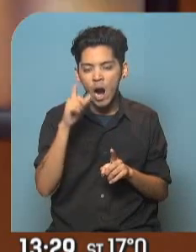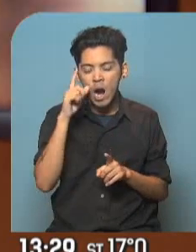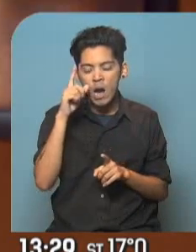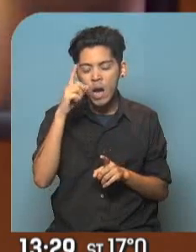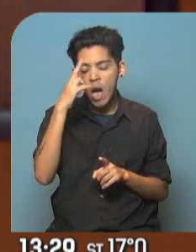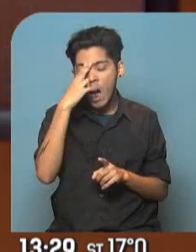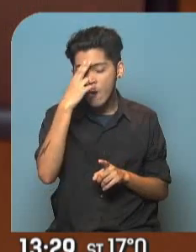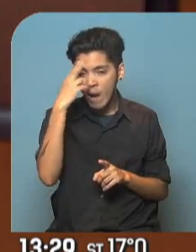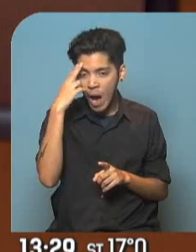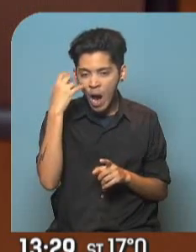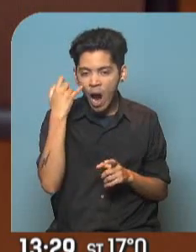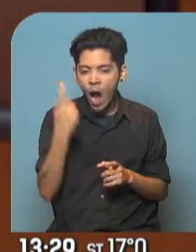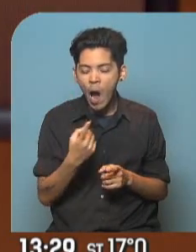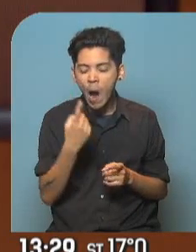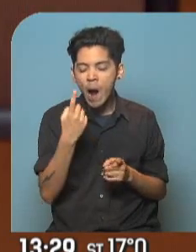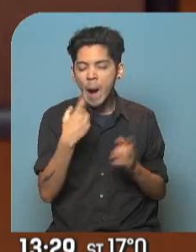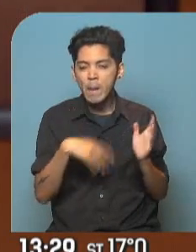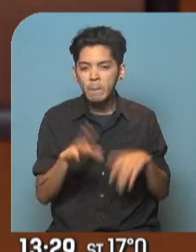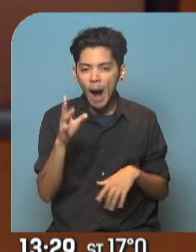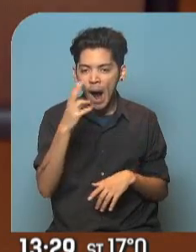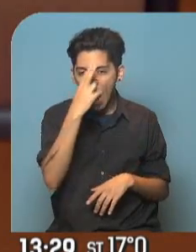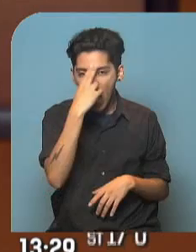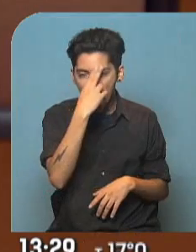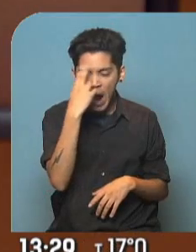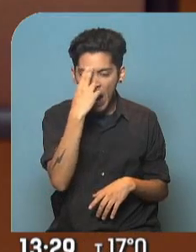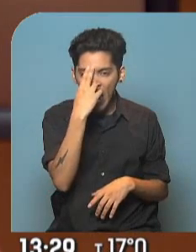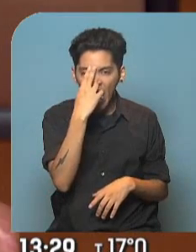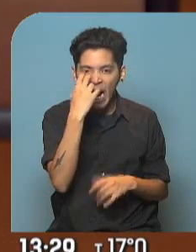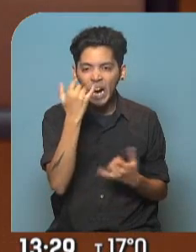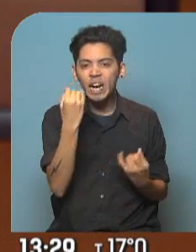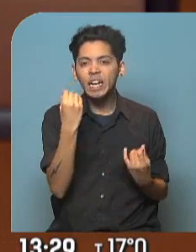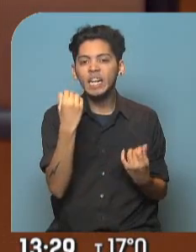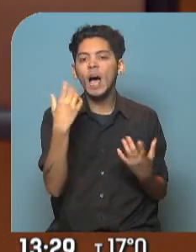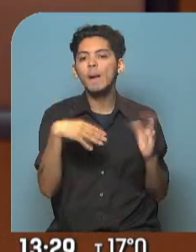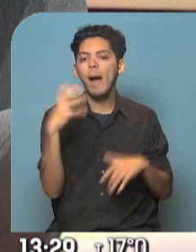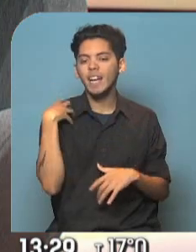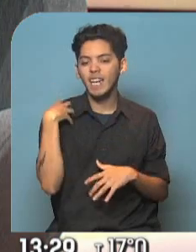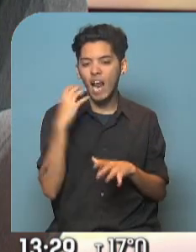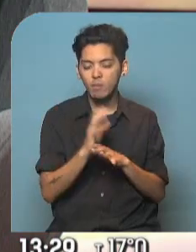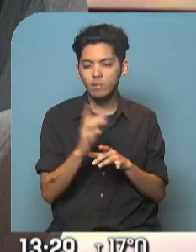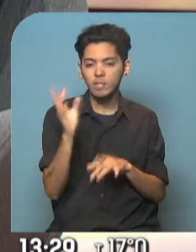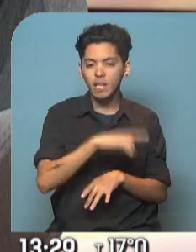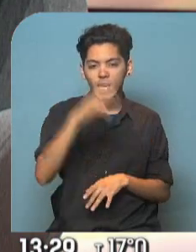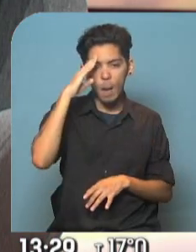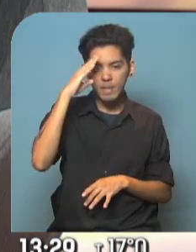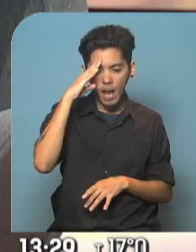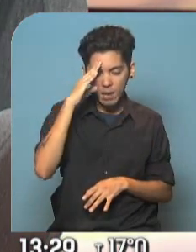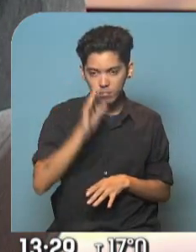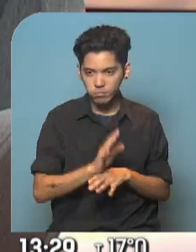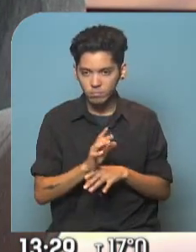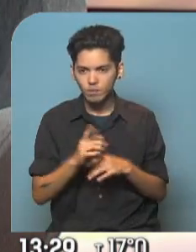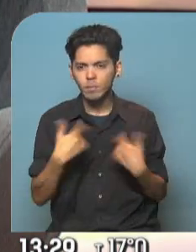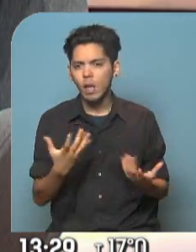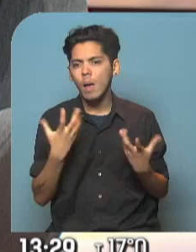cada enfermero. Hay más generales que capitanes, ¿no? Otro día vamos a charlar acerca de qué